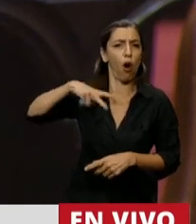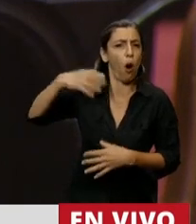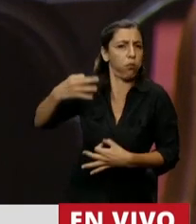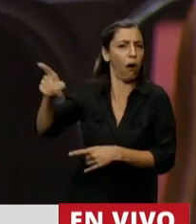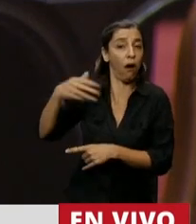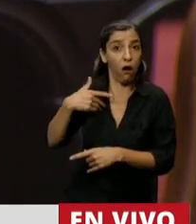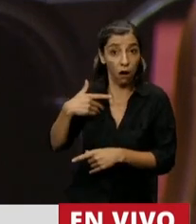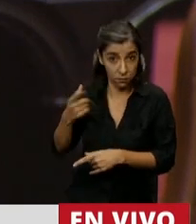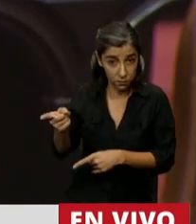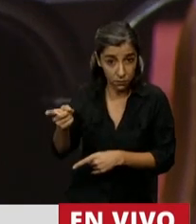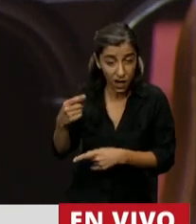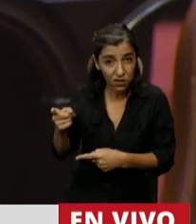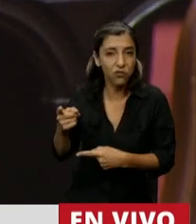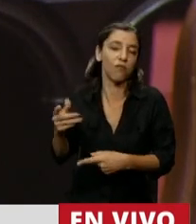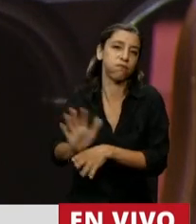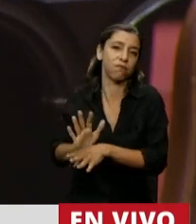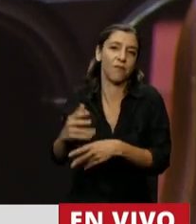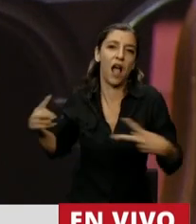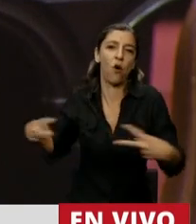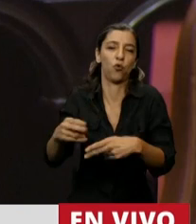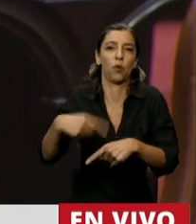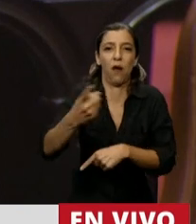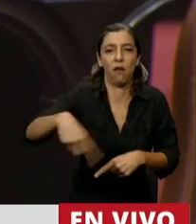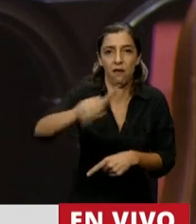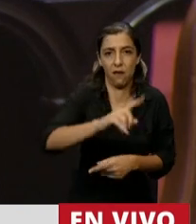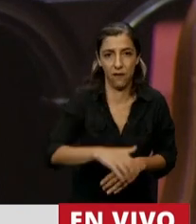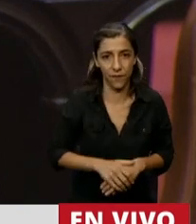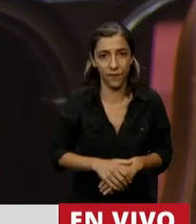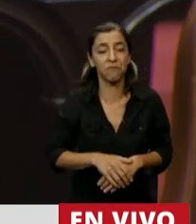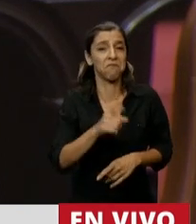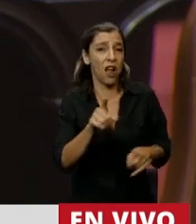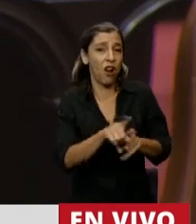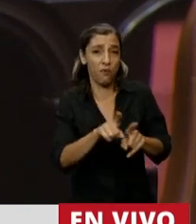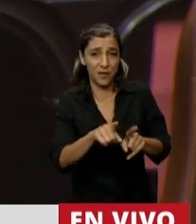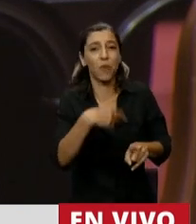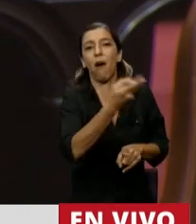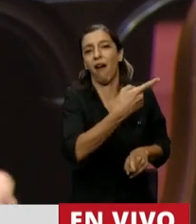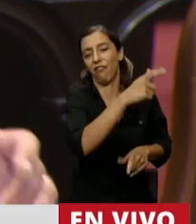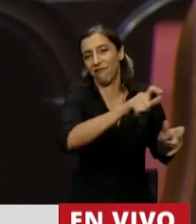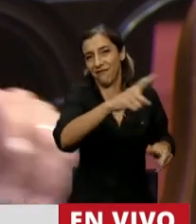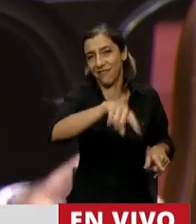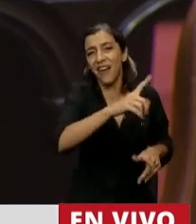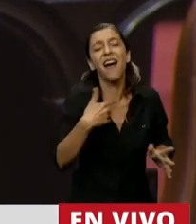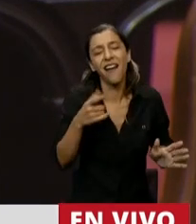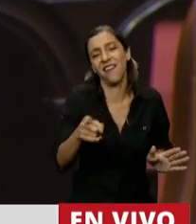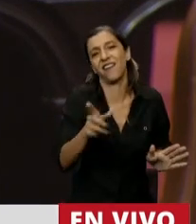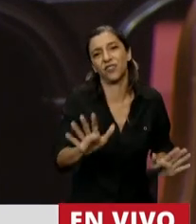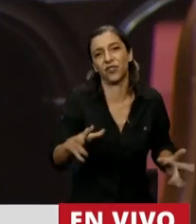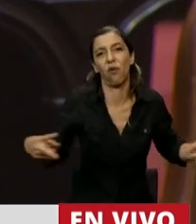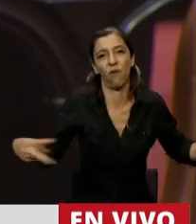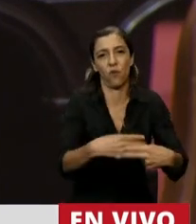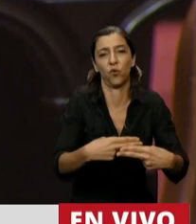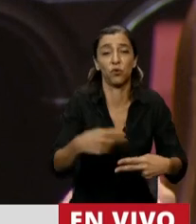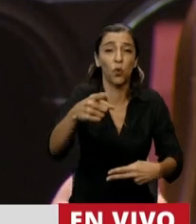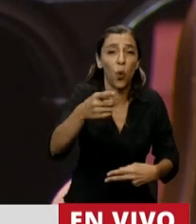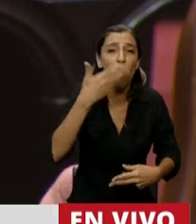mínima con un presidente que ni siquiera sabía que existían. Eso es ajuste. Y vienen hoy a este recinto a hablar